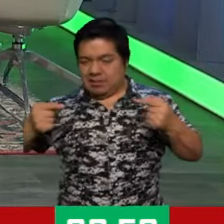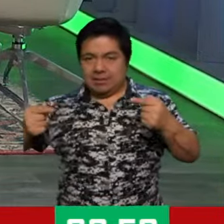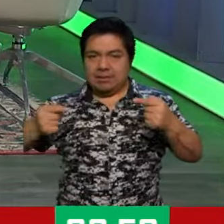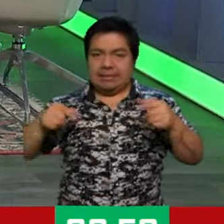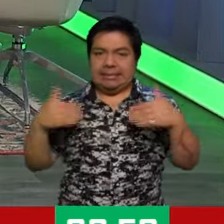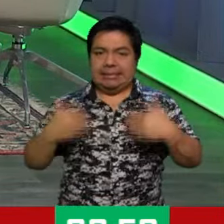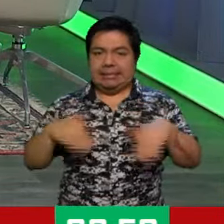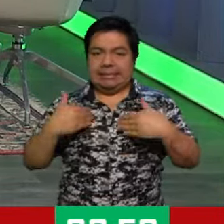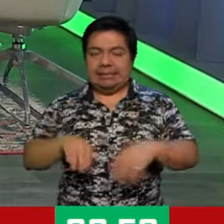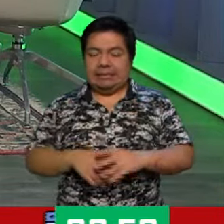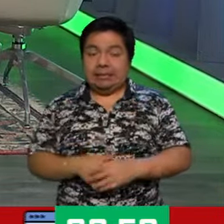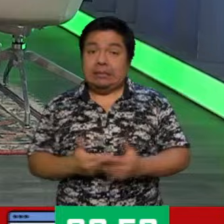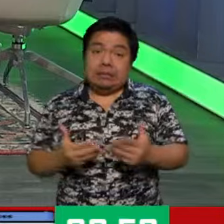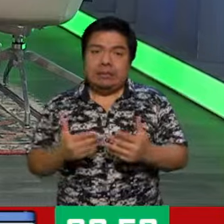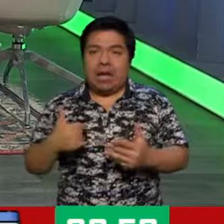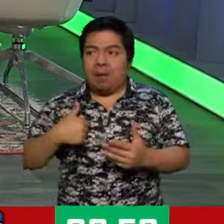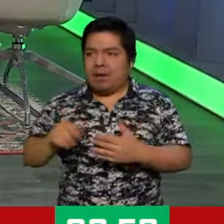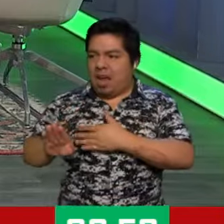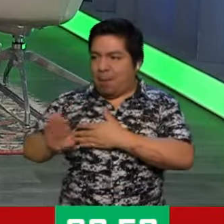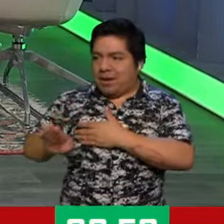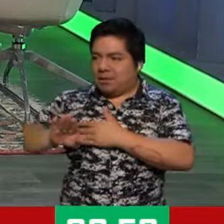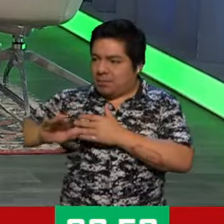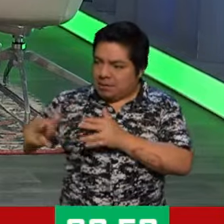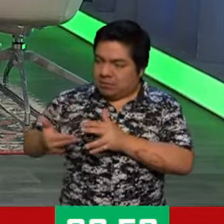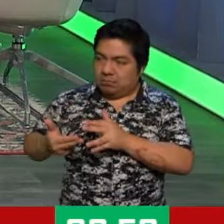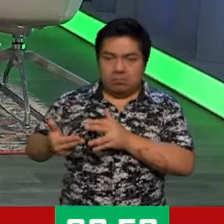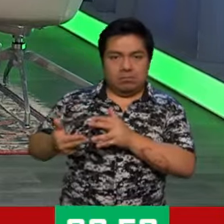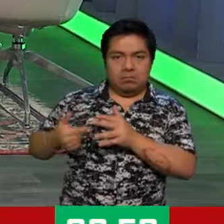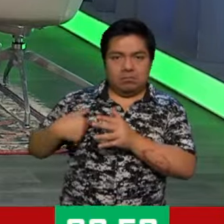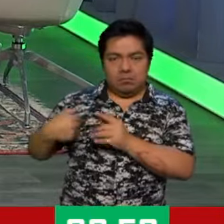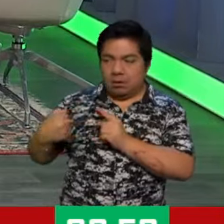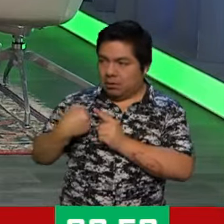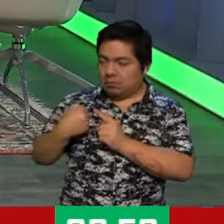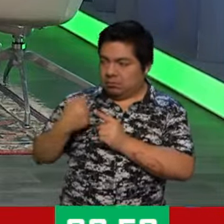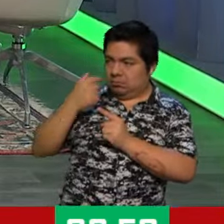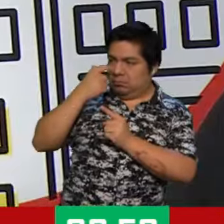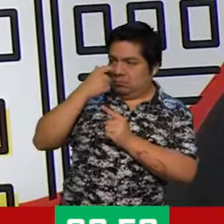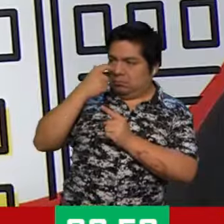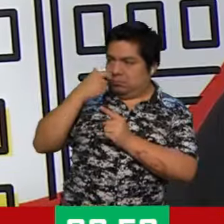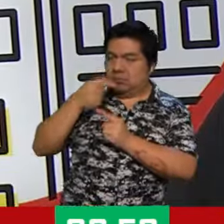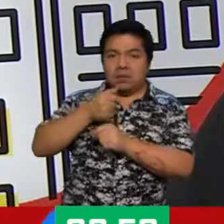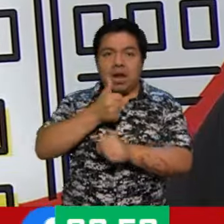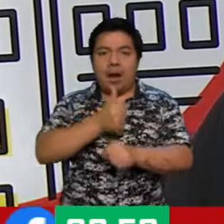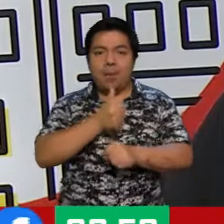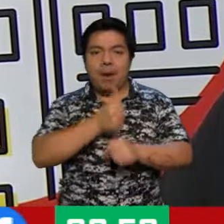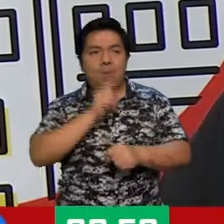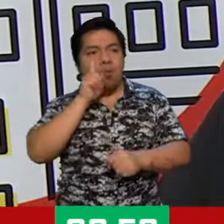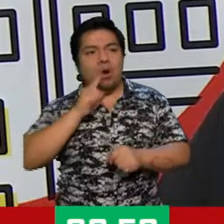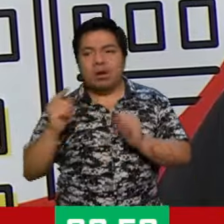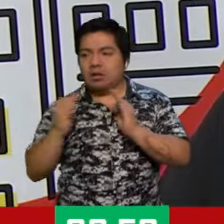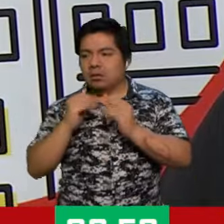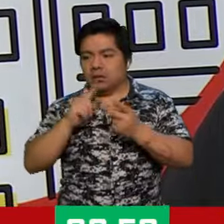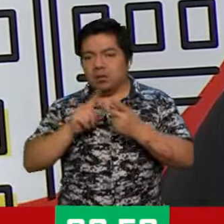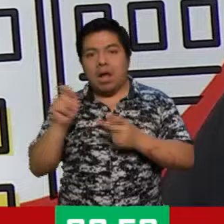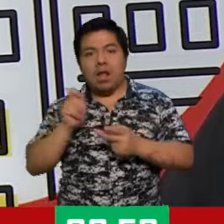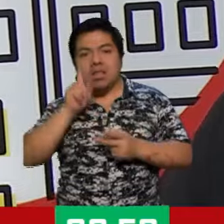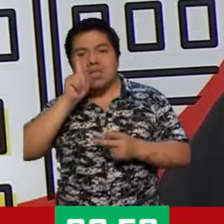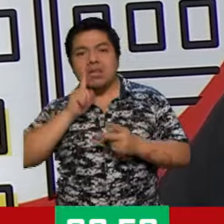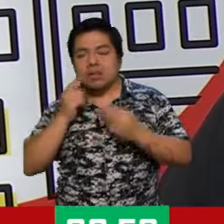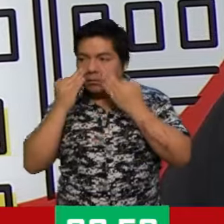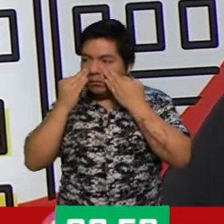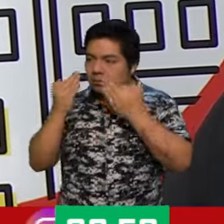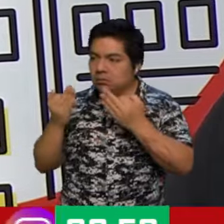al momento de amenazarme de muerte, a quererme golpear, estando mi abuela presente y mi novia, literalmente.